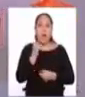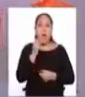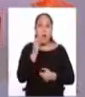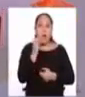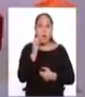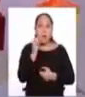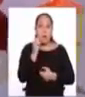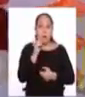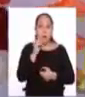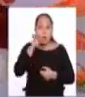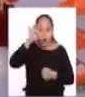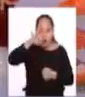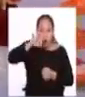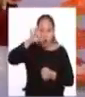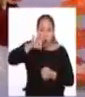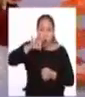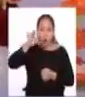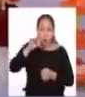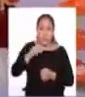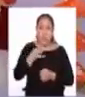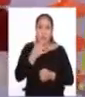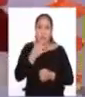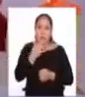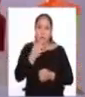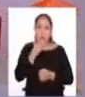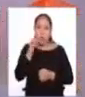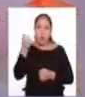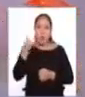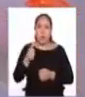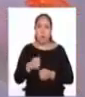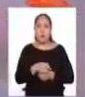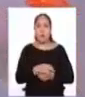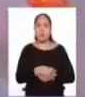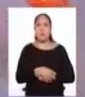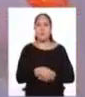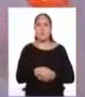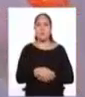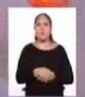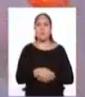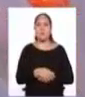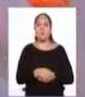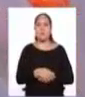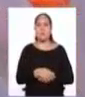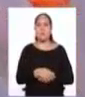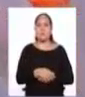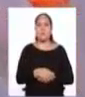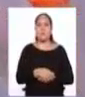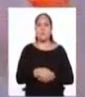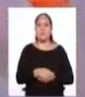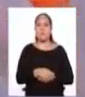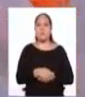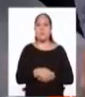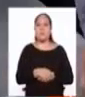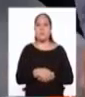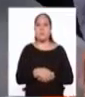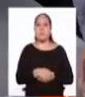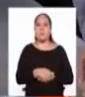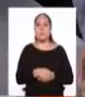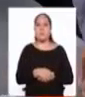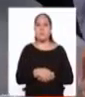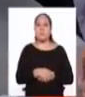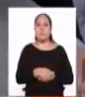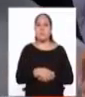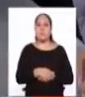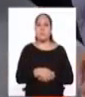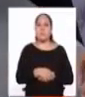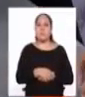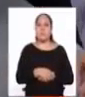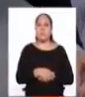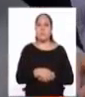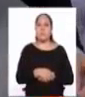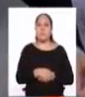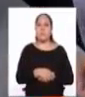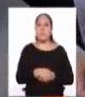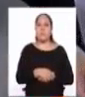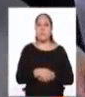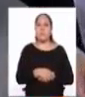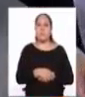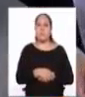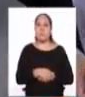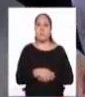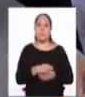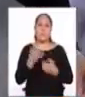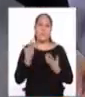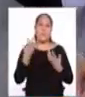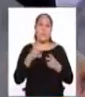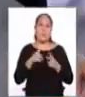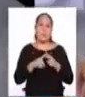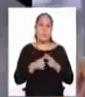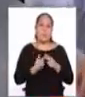colorante. Ah, el azul. A ver, ¿me dices por favor cuánto? Ten mucho cuidado. Puedes comenzar con